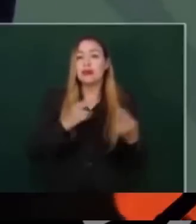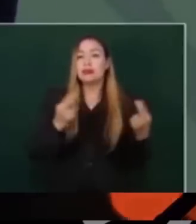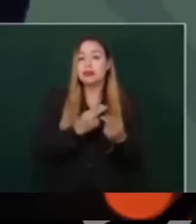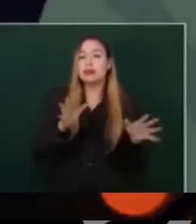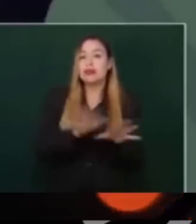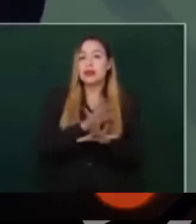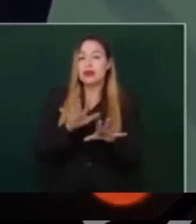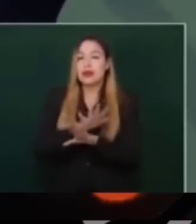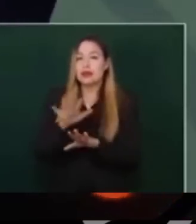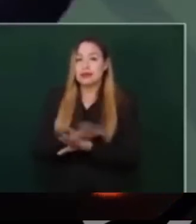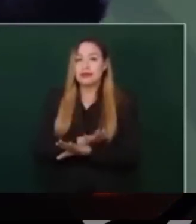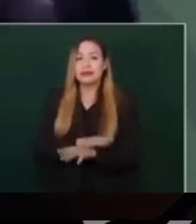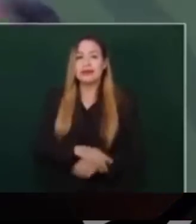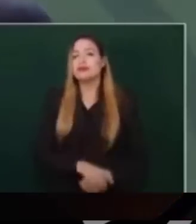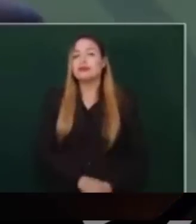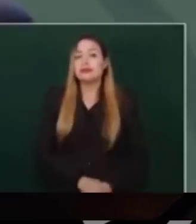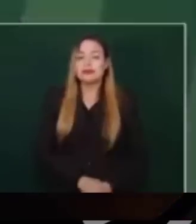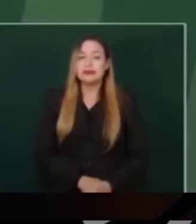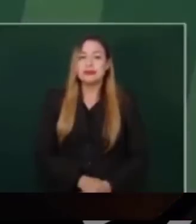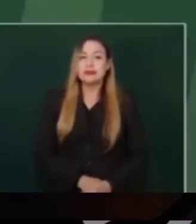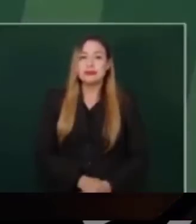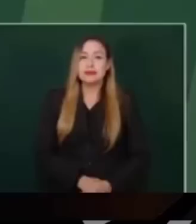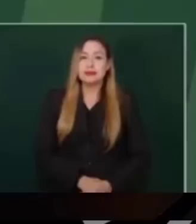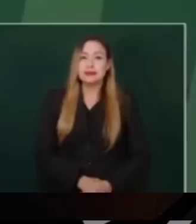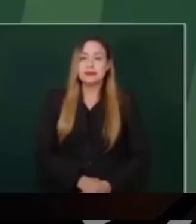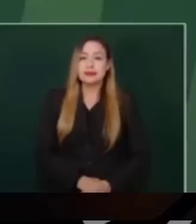quieren ser así,